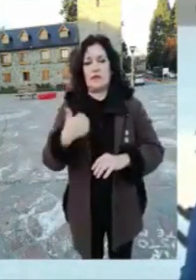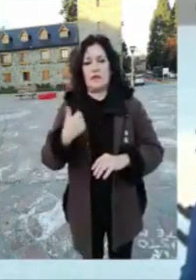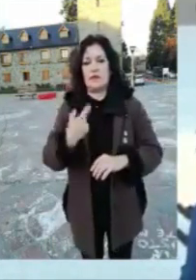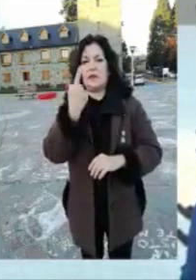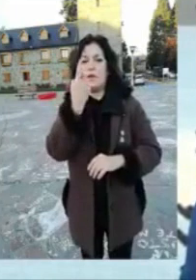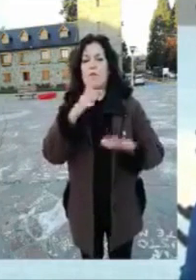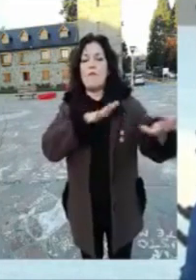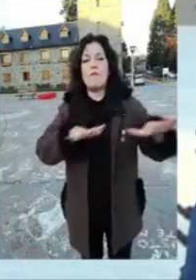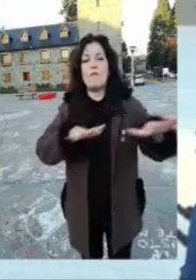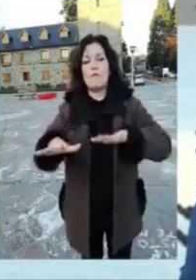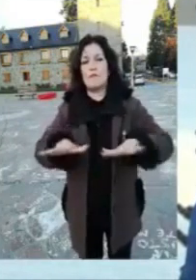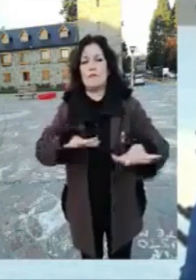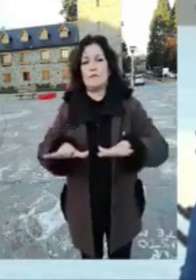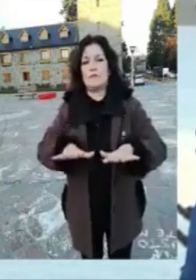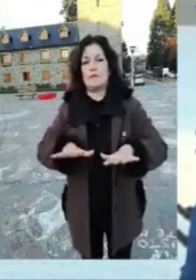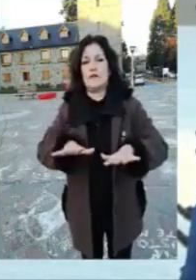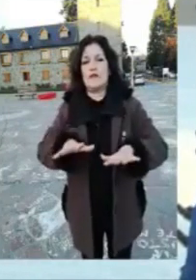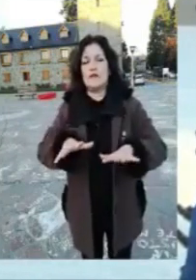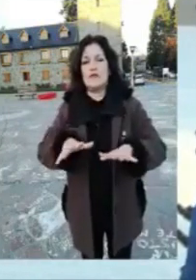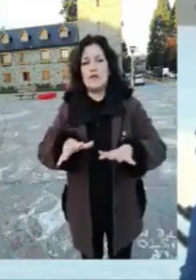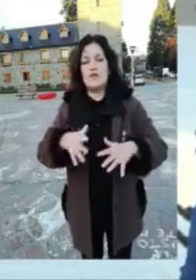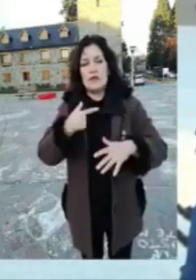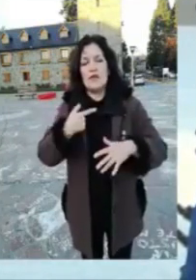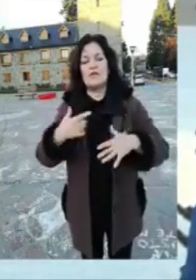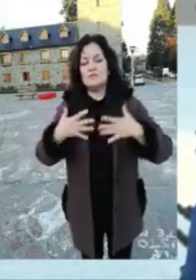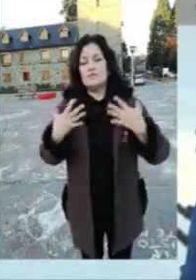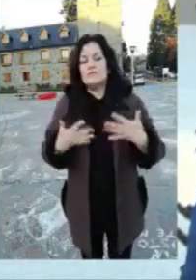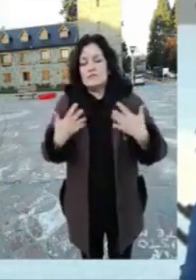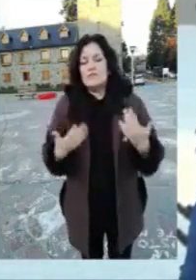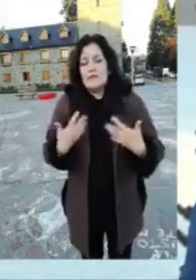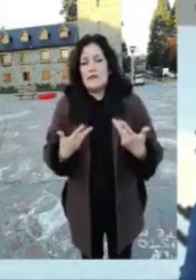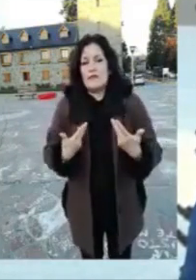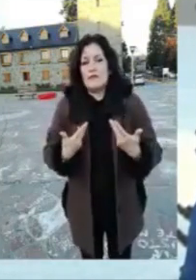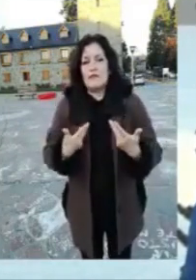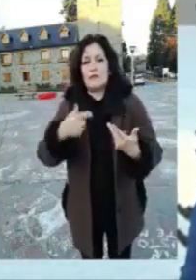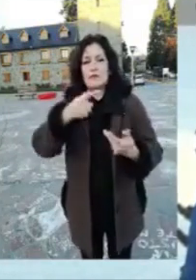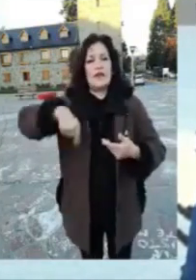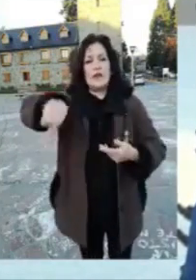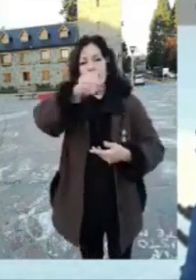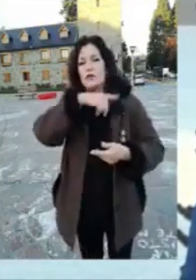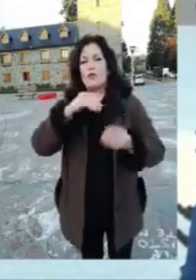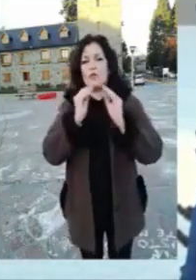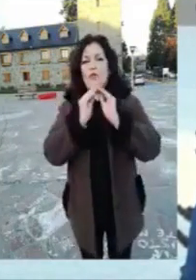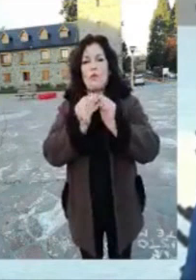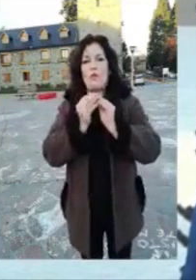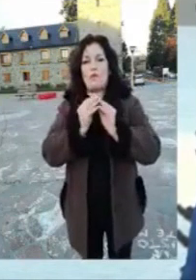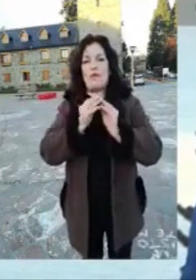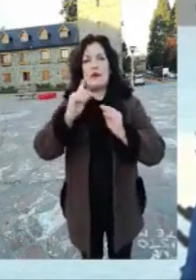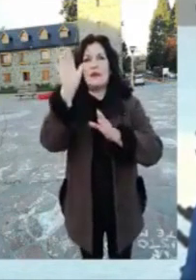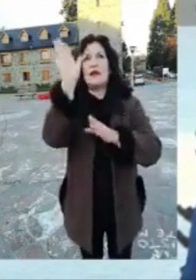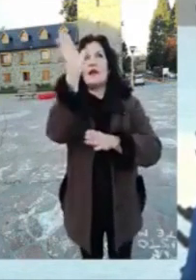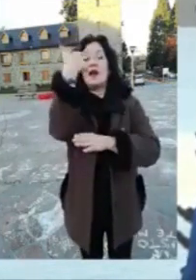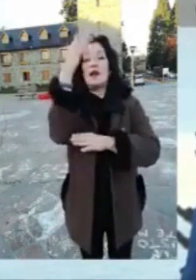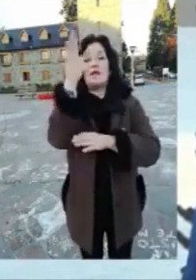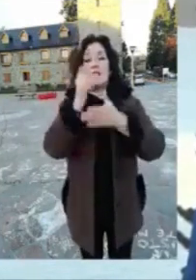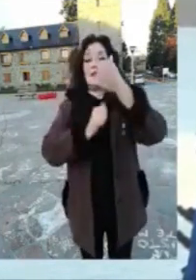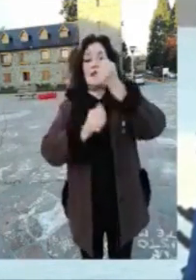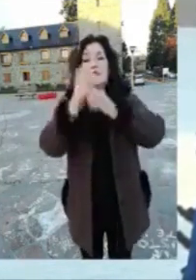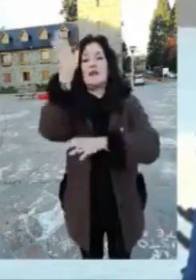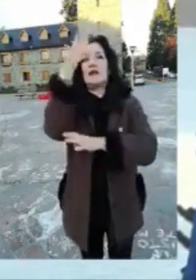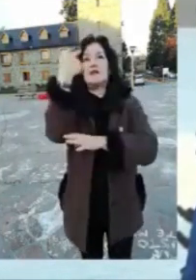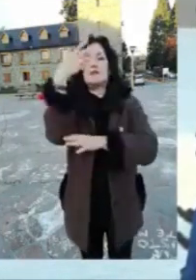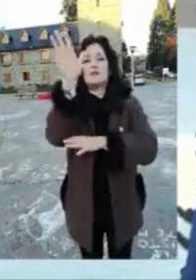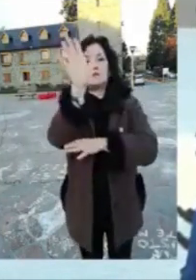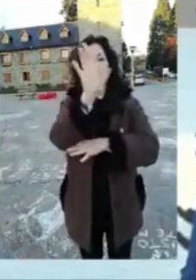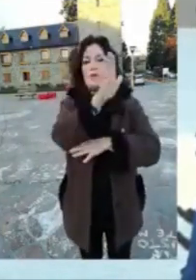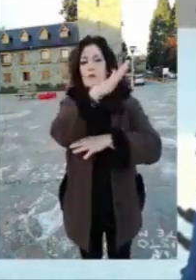momento que me encanta compartirlo me gusta mucho poder ver flamear nuestra bandera en